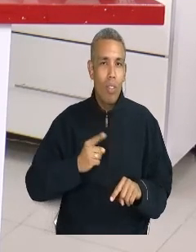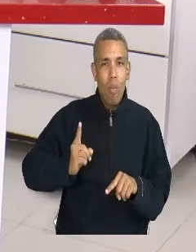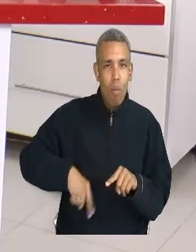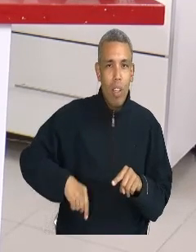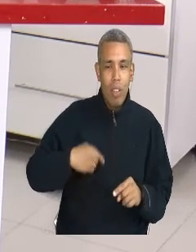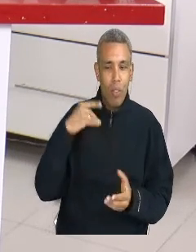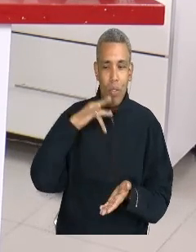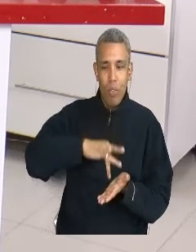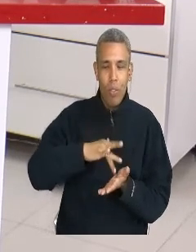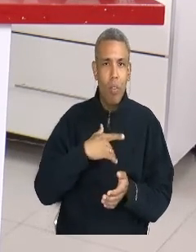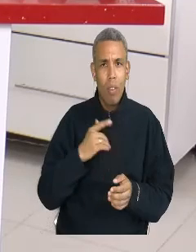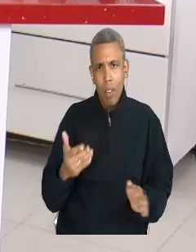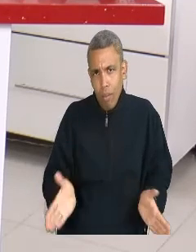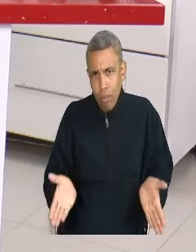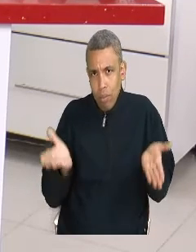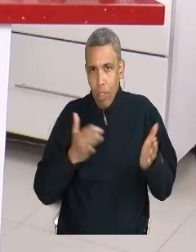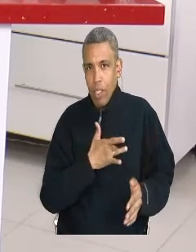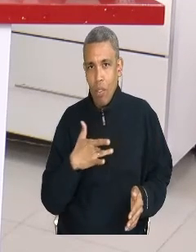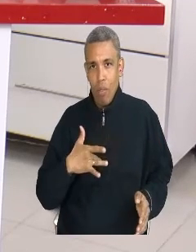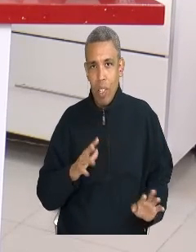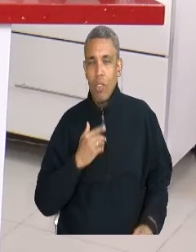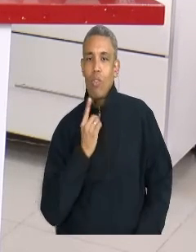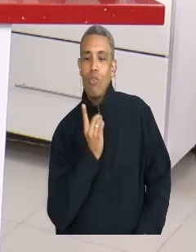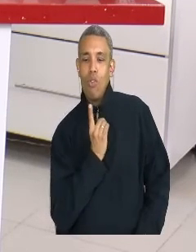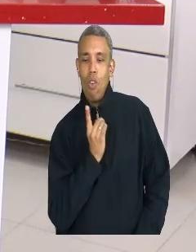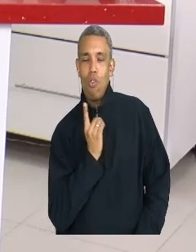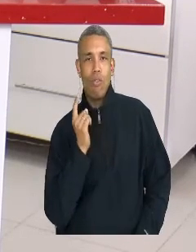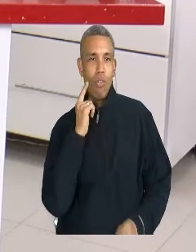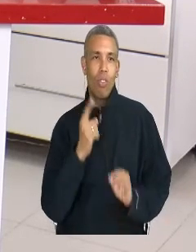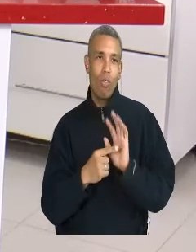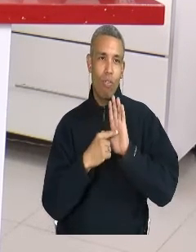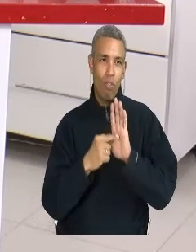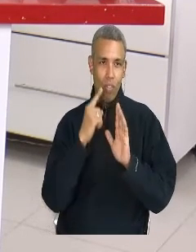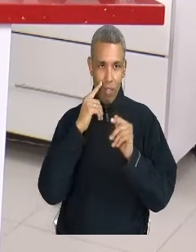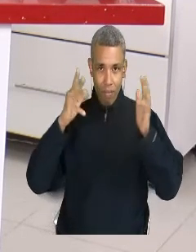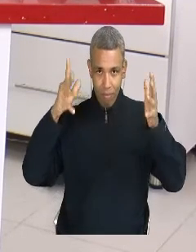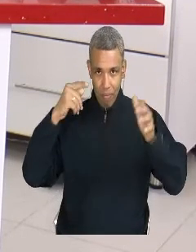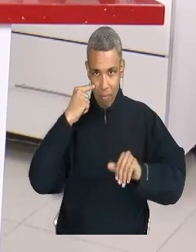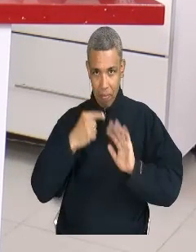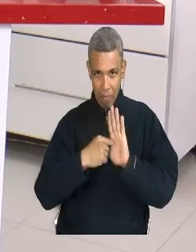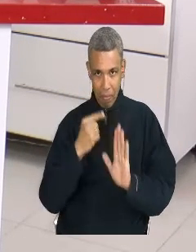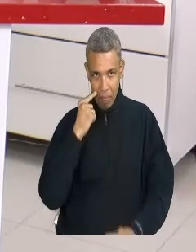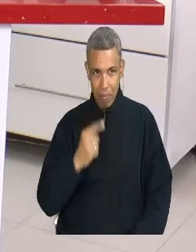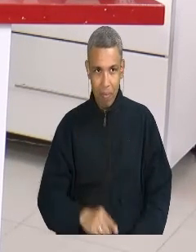pronto, Rochi, Dios te bendiga. Y para empezar, vamos entonces con nuestro recetario.